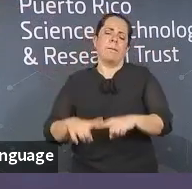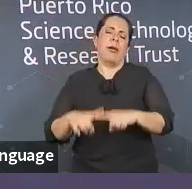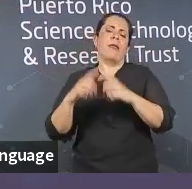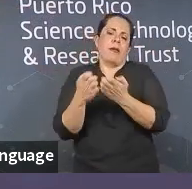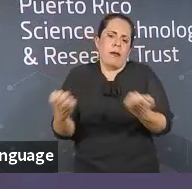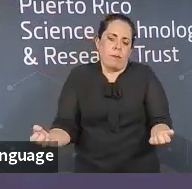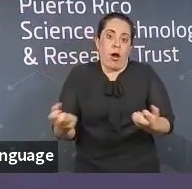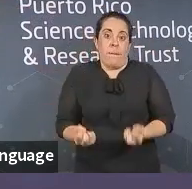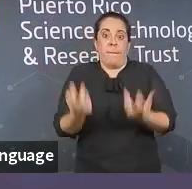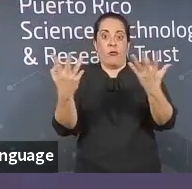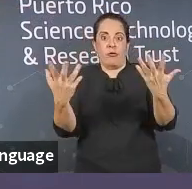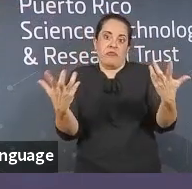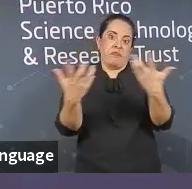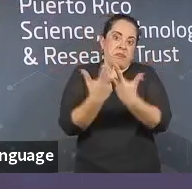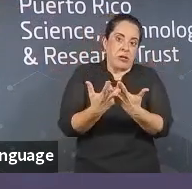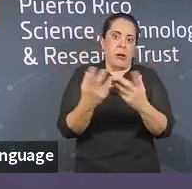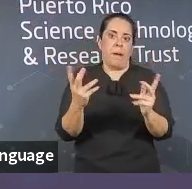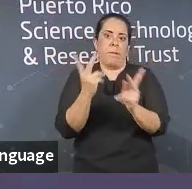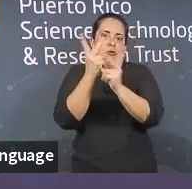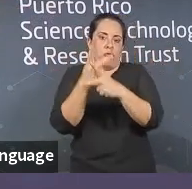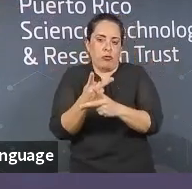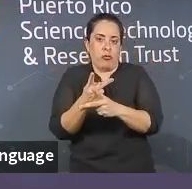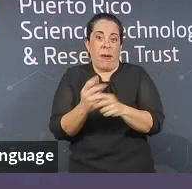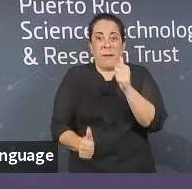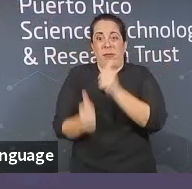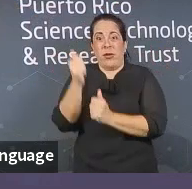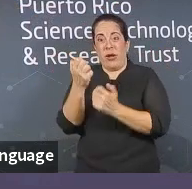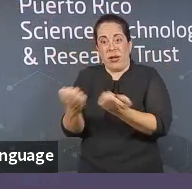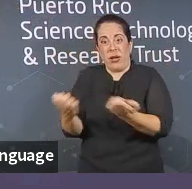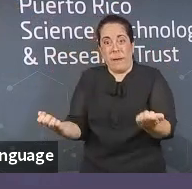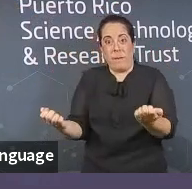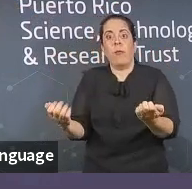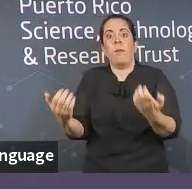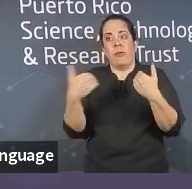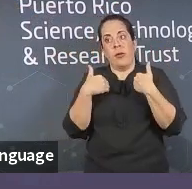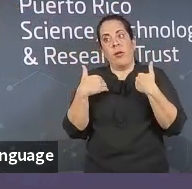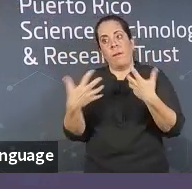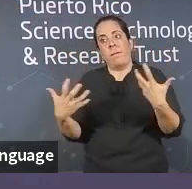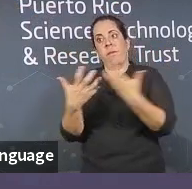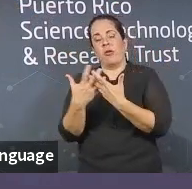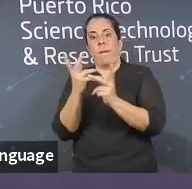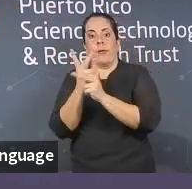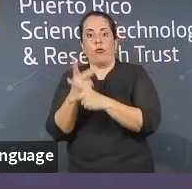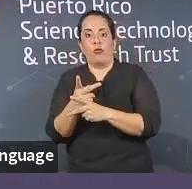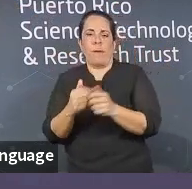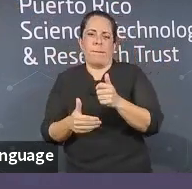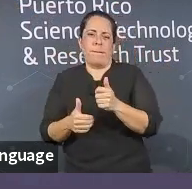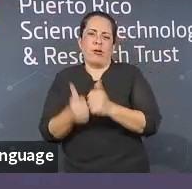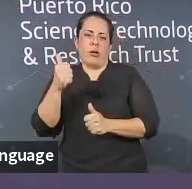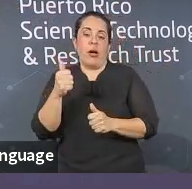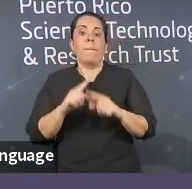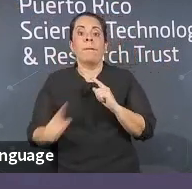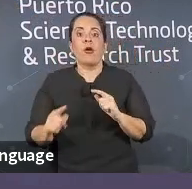equipos que son compatibles con el producto. La mayoría de los equipos tienen compatibilidad con la mayoría de los productos, pero